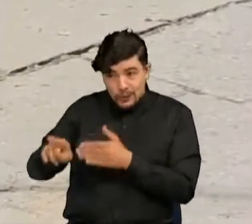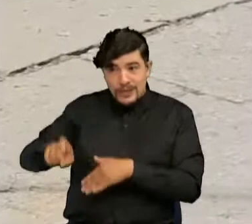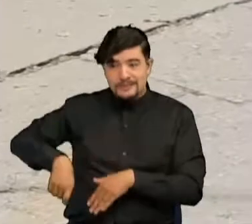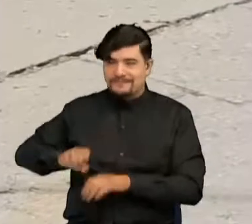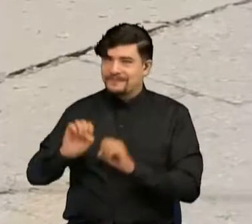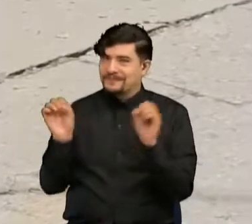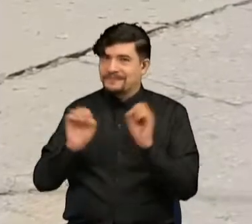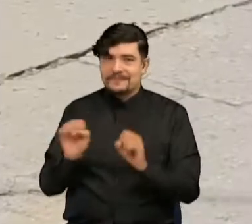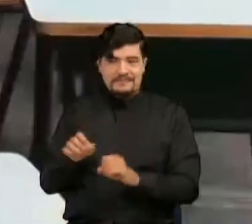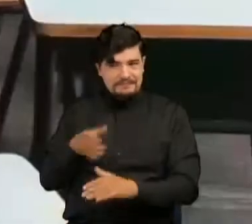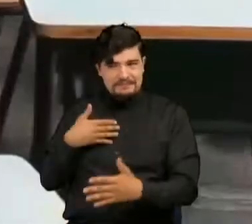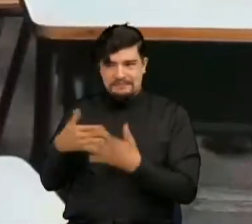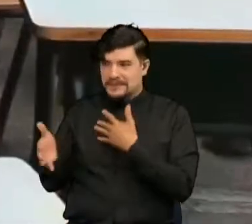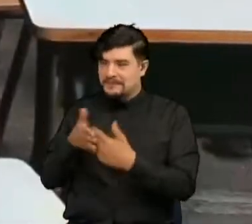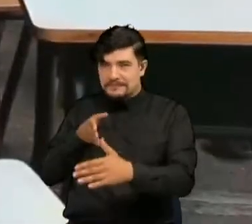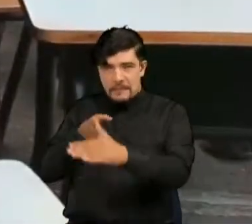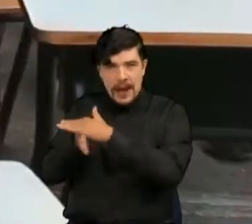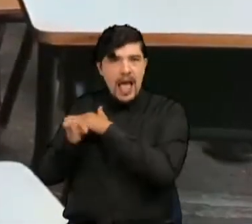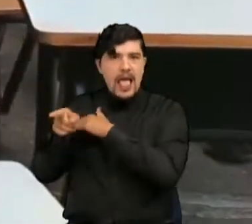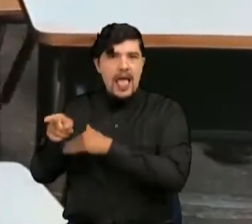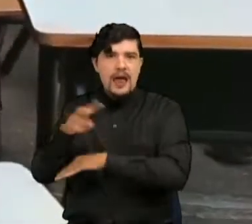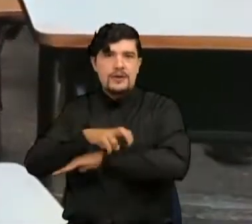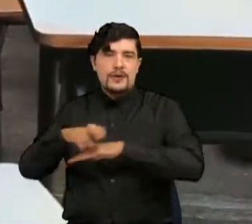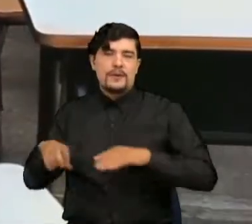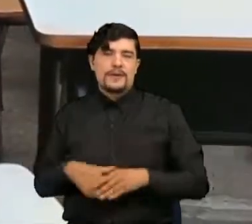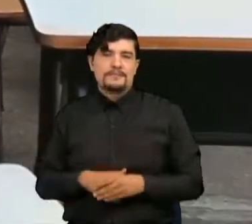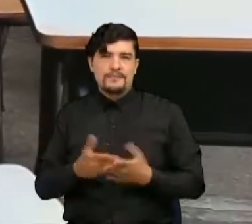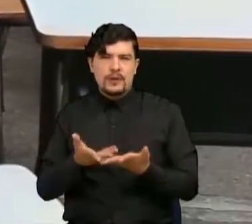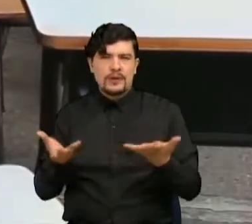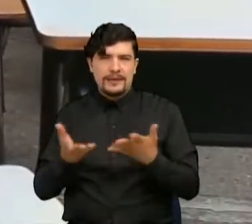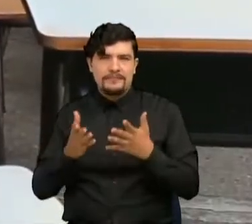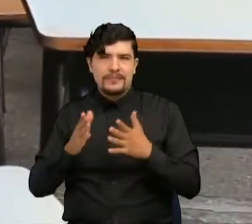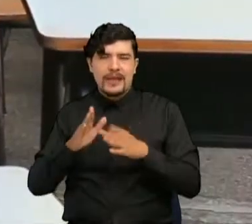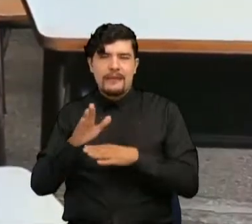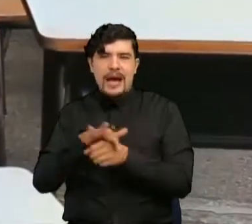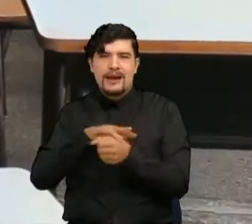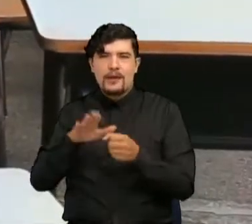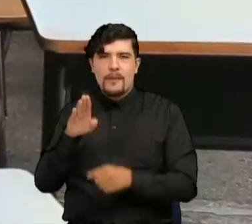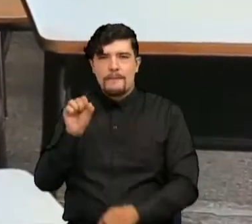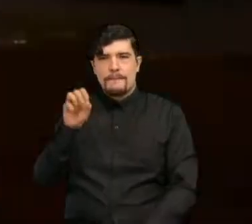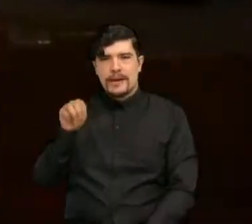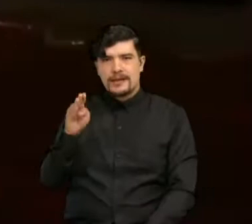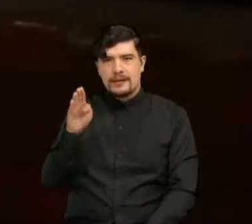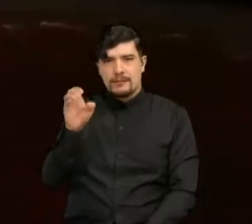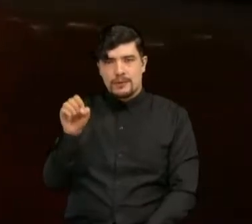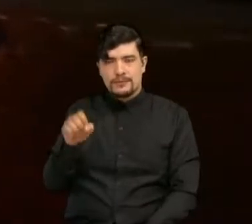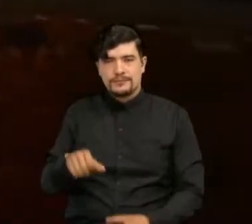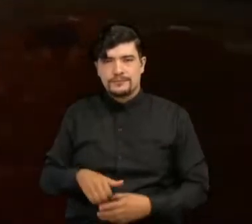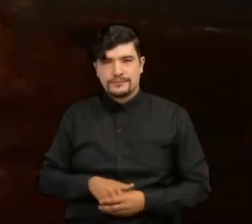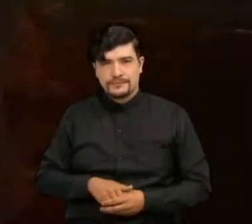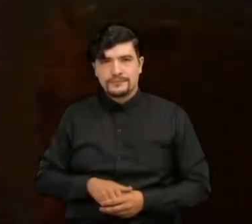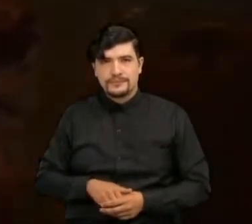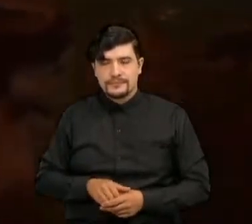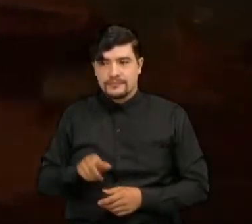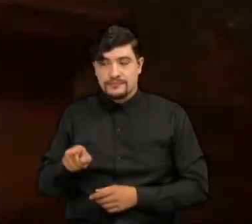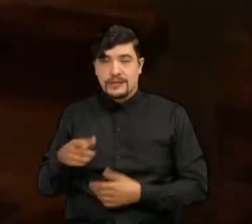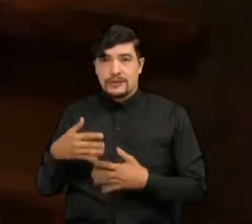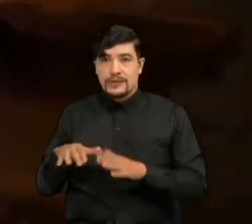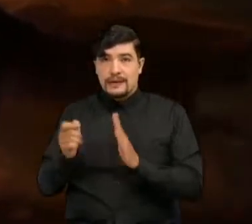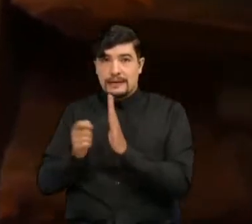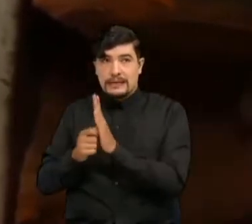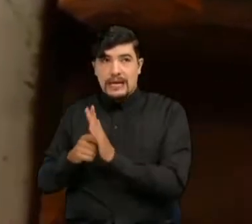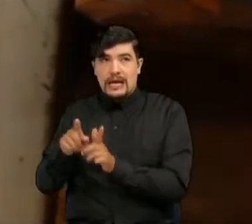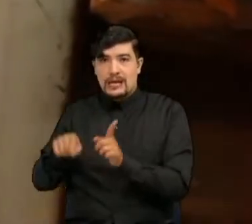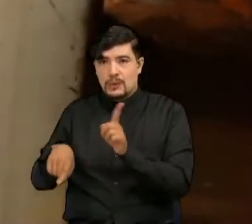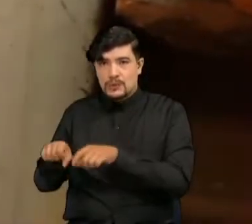En este nuevo hecho delincuencial que se registró en el sector del Bambo, en la institución educativa Argelino Durán Quintero, donde se registraron varios